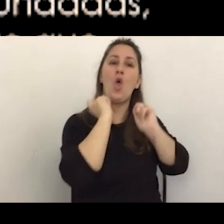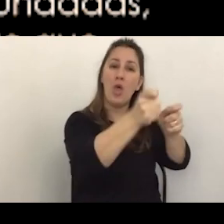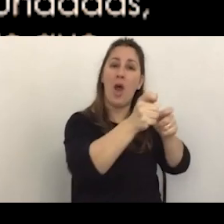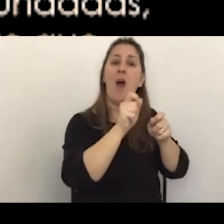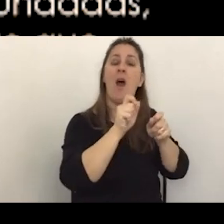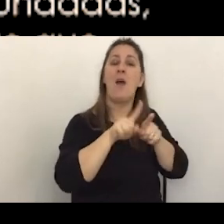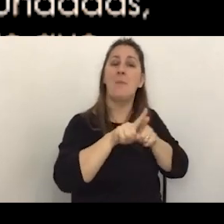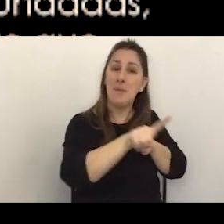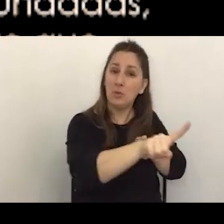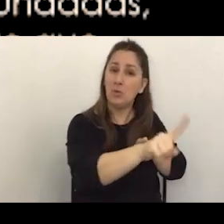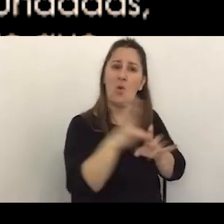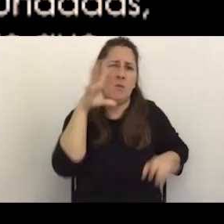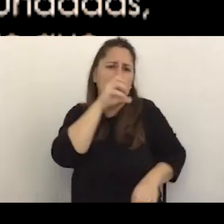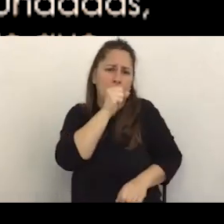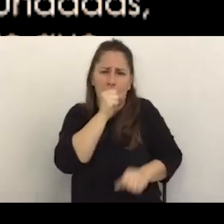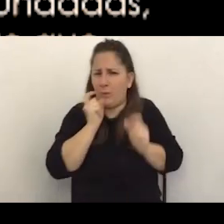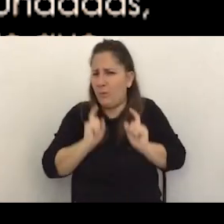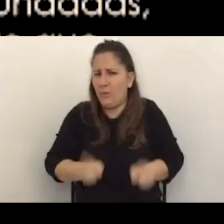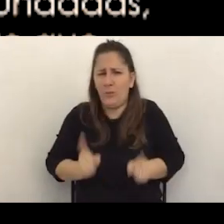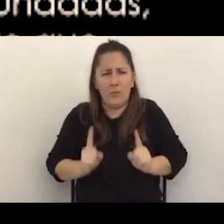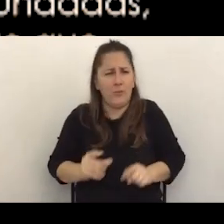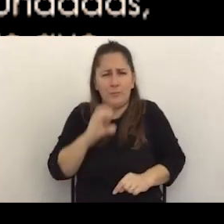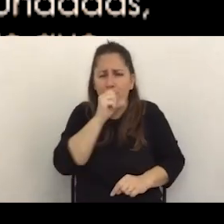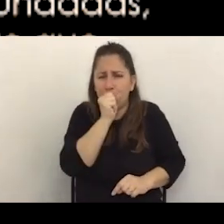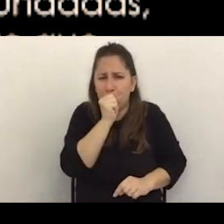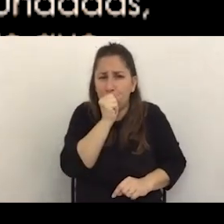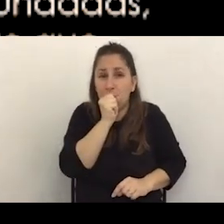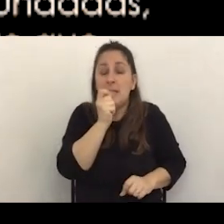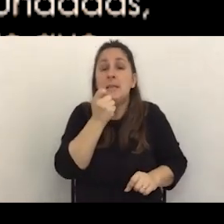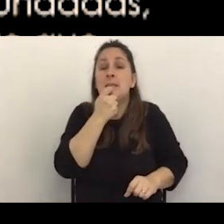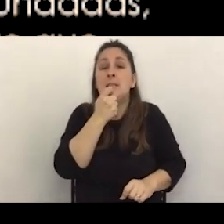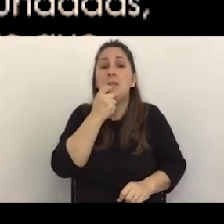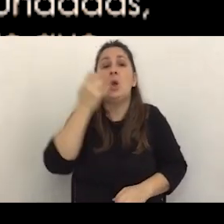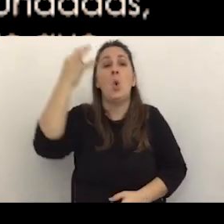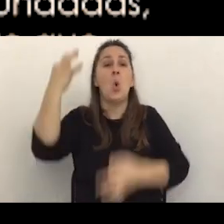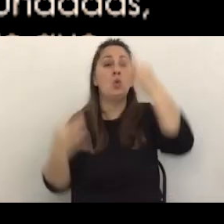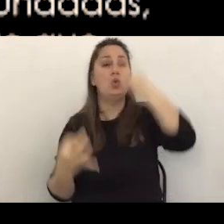anonimato, salvo que mediante una acción judicial,